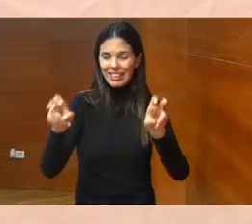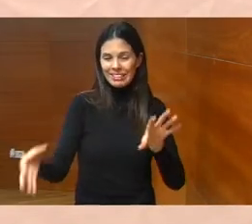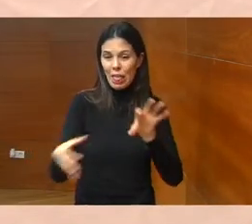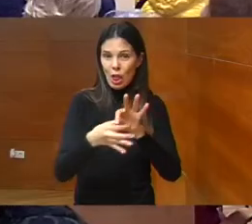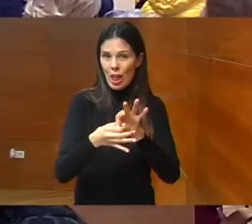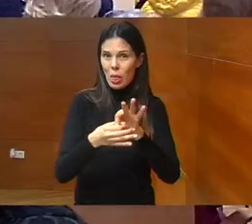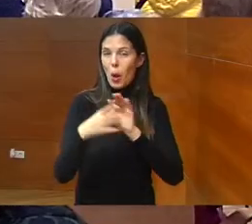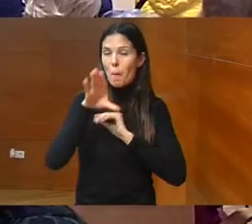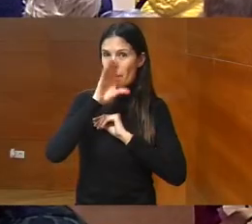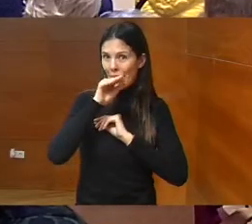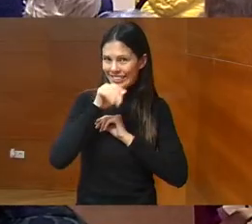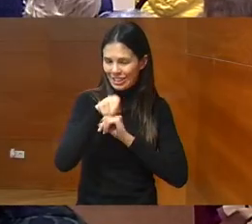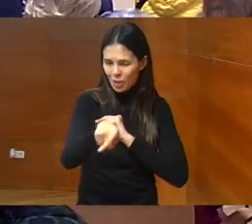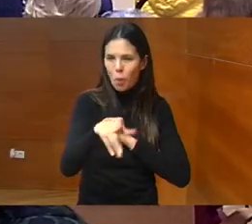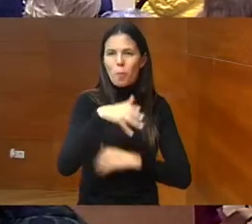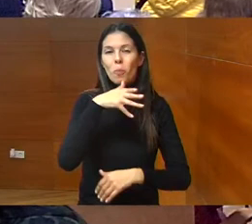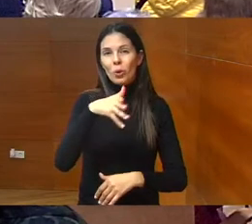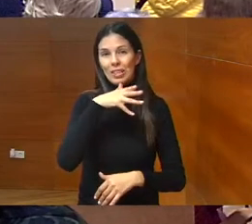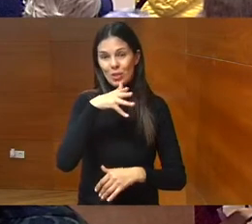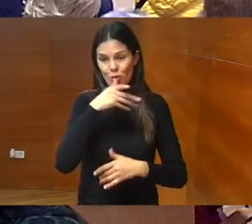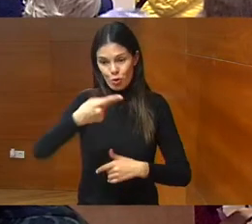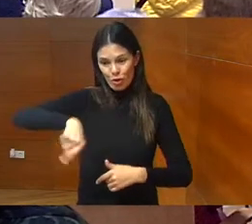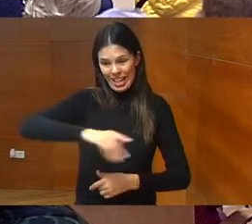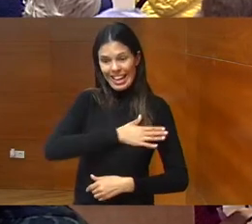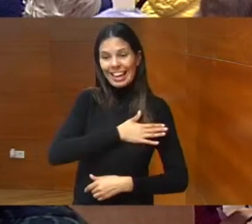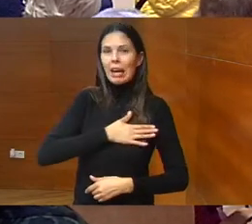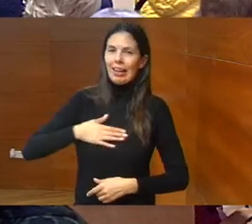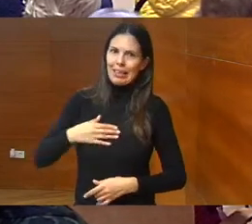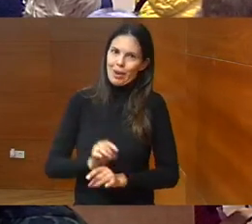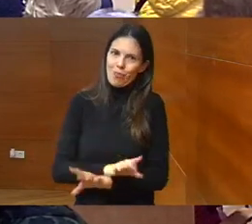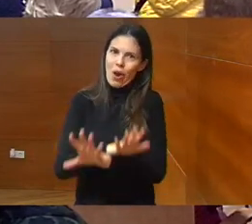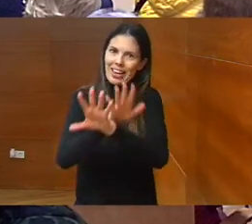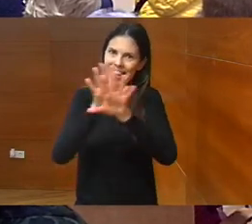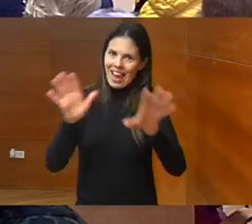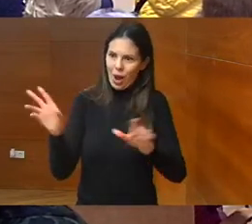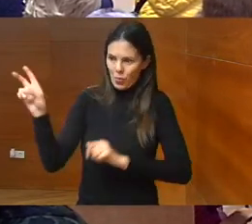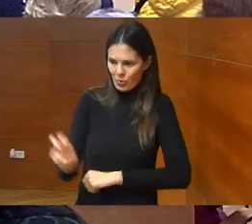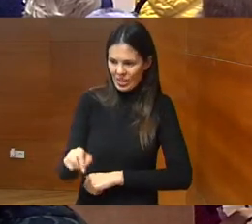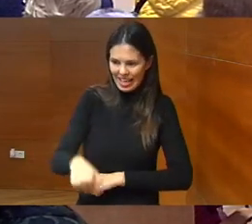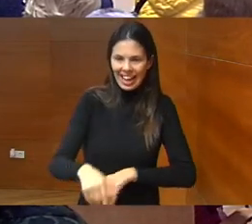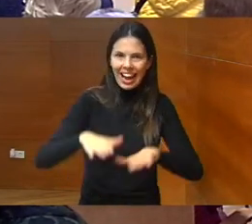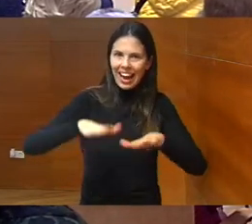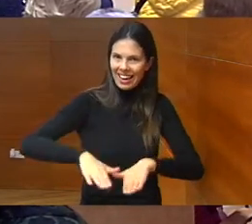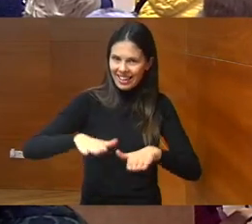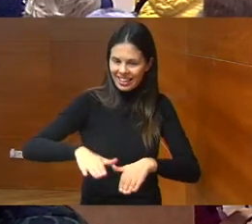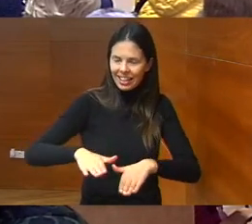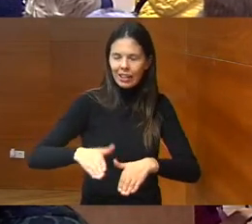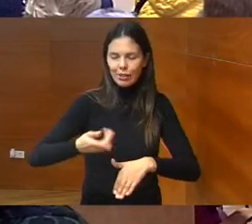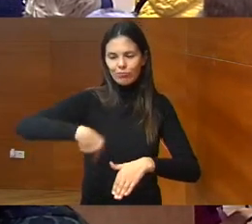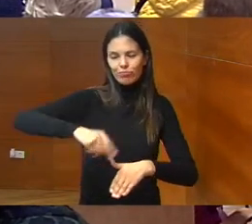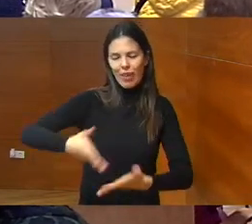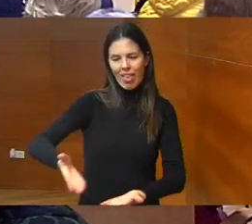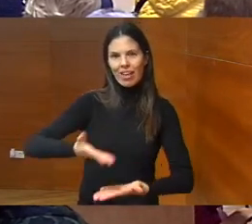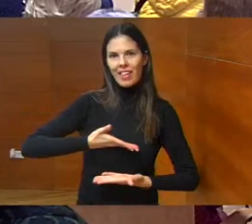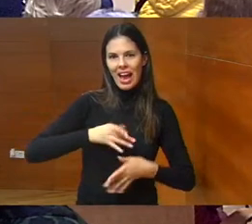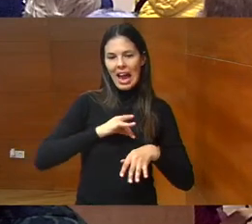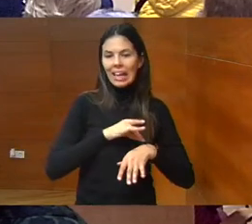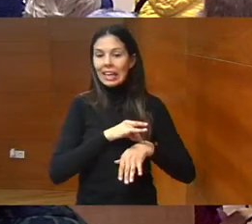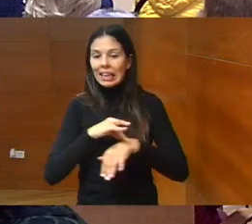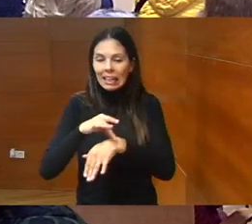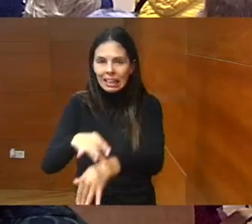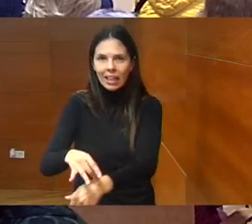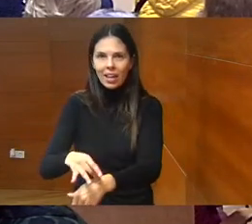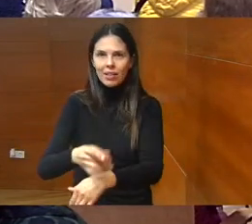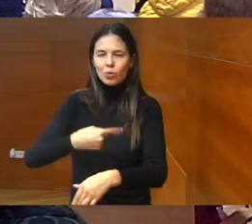y ese o motivo por lo que quisiésemos por supuesto contar con ella para guiarnos unas nosas